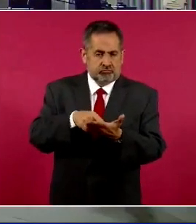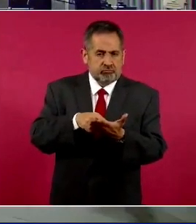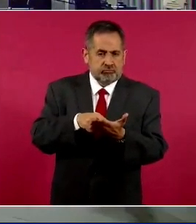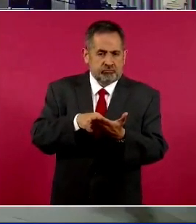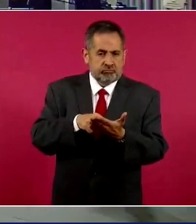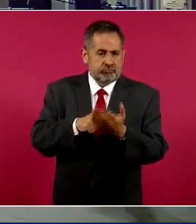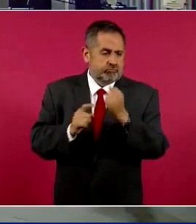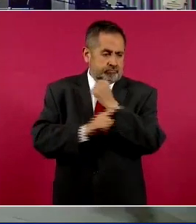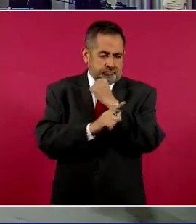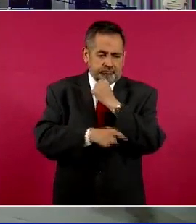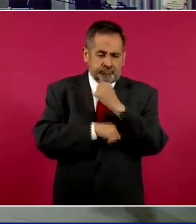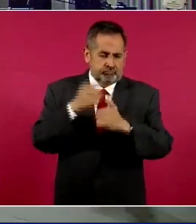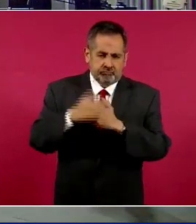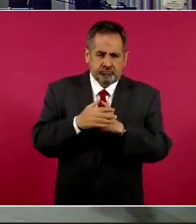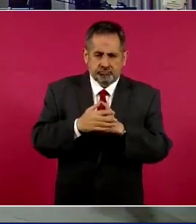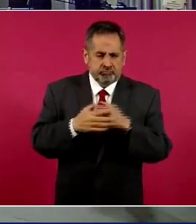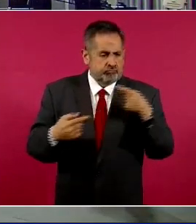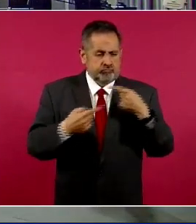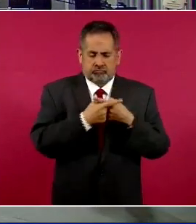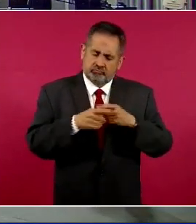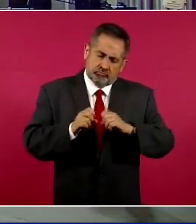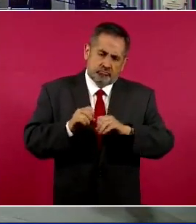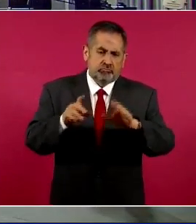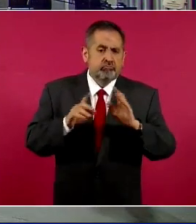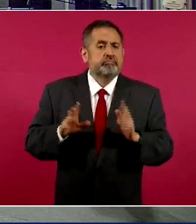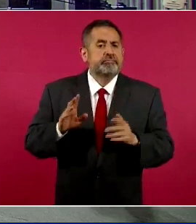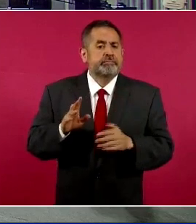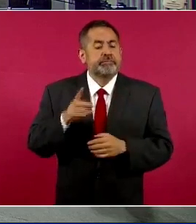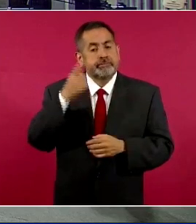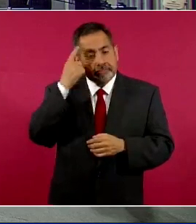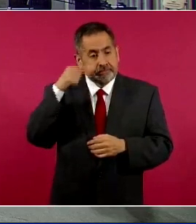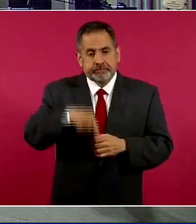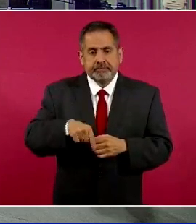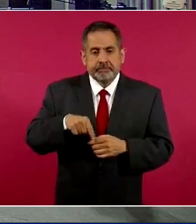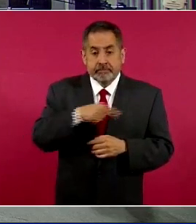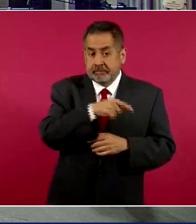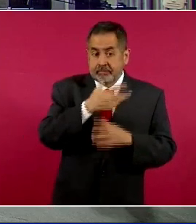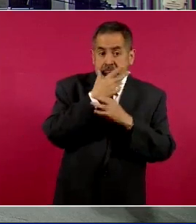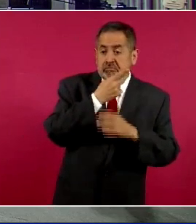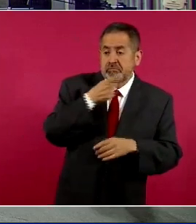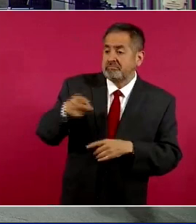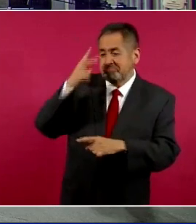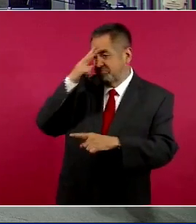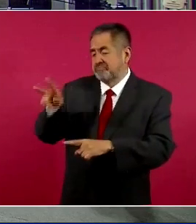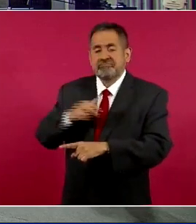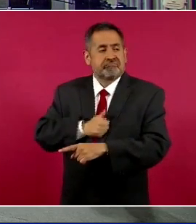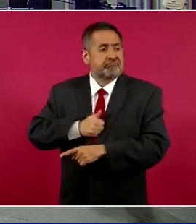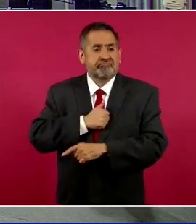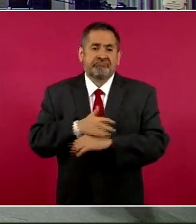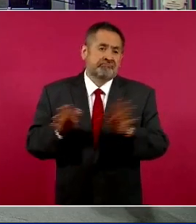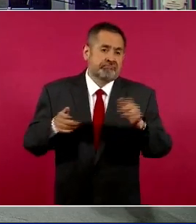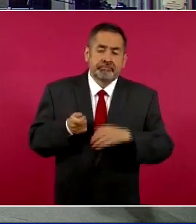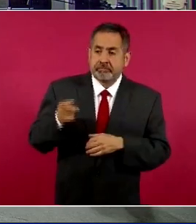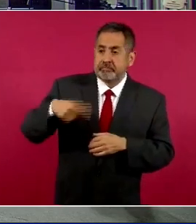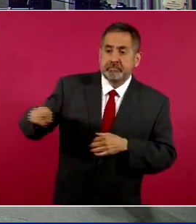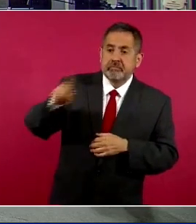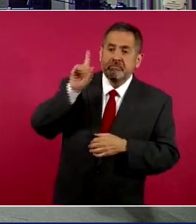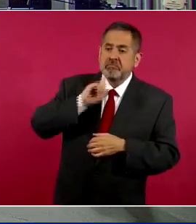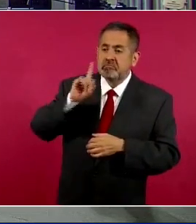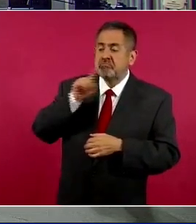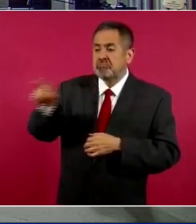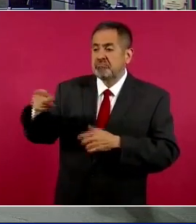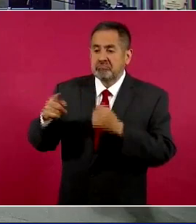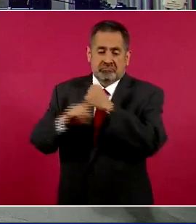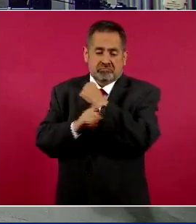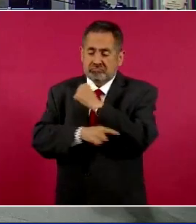del aborto, dijo que bueno, México estaba en una cuestión pues lamentable y además ha llamado a las mujeres que han decidido abortar